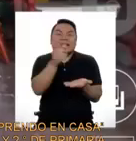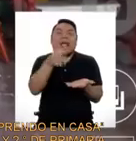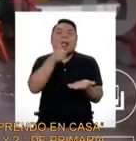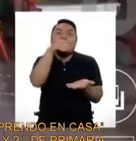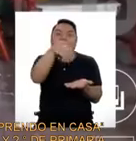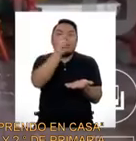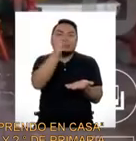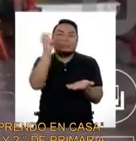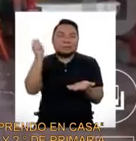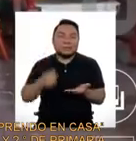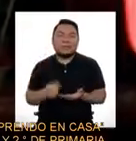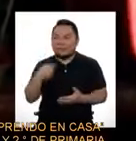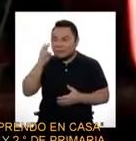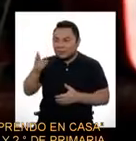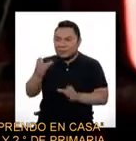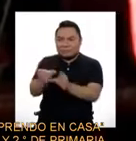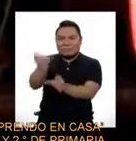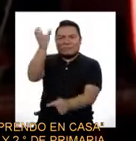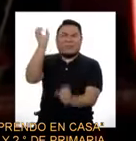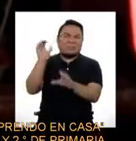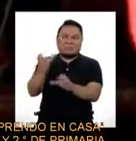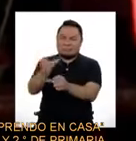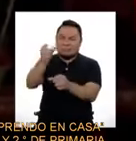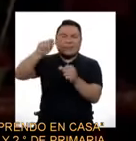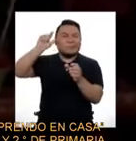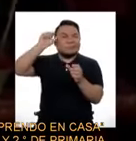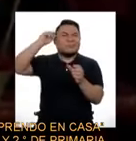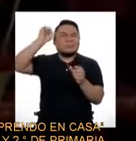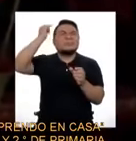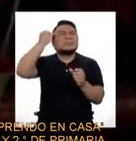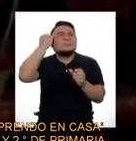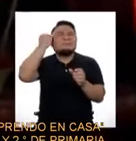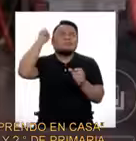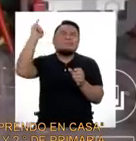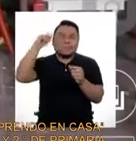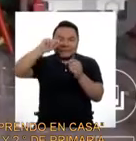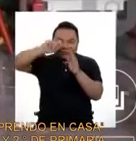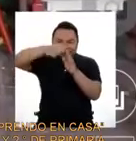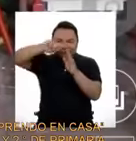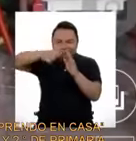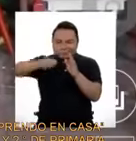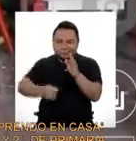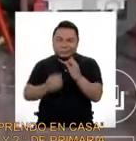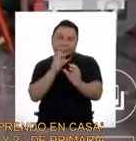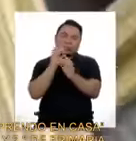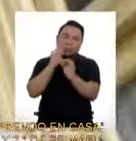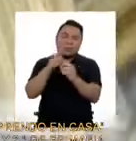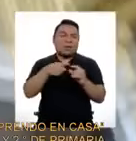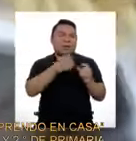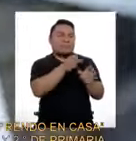Instrumentos hechos de caña, bueno, también de un tronco gigante, también de